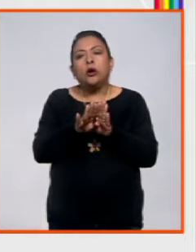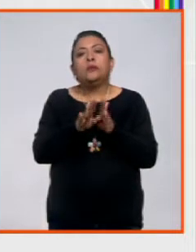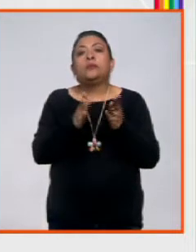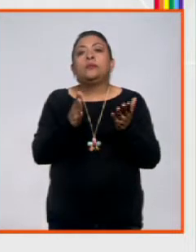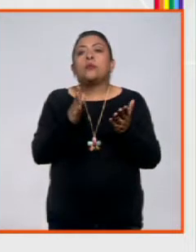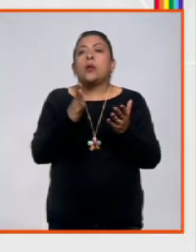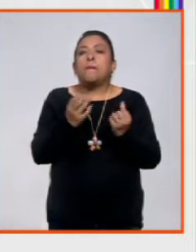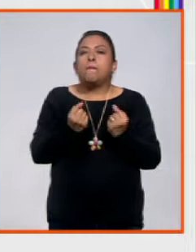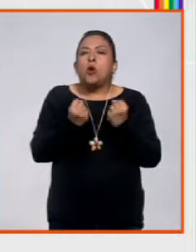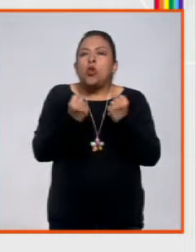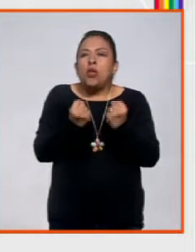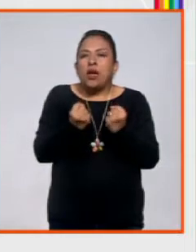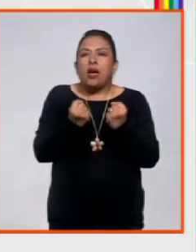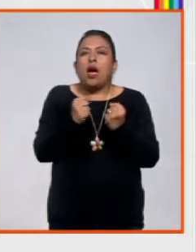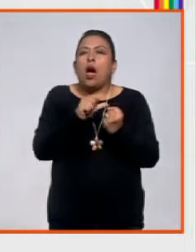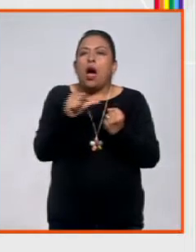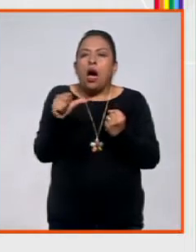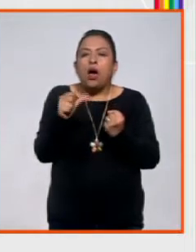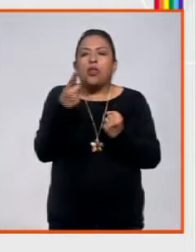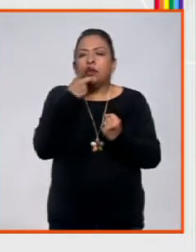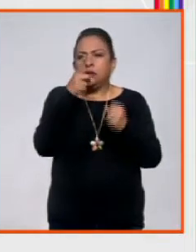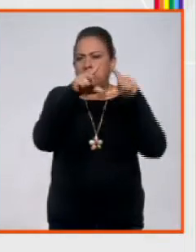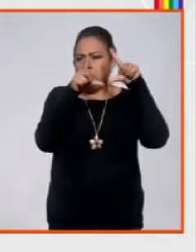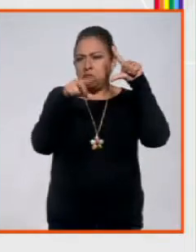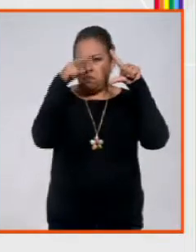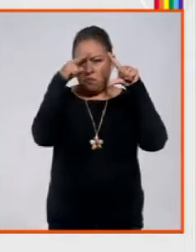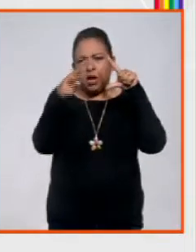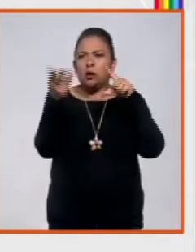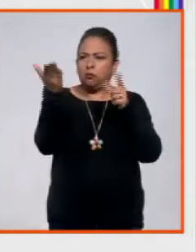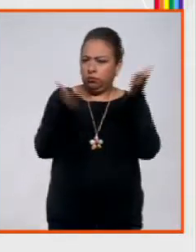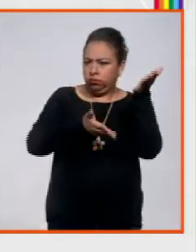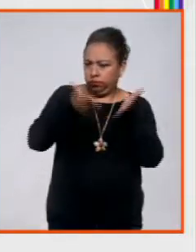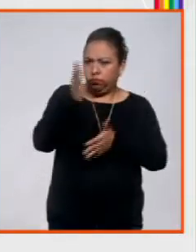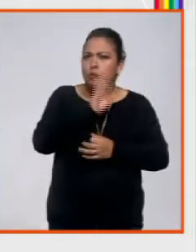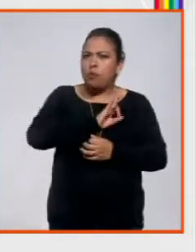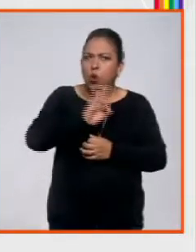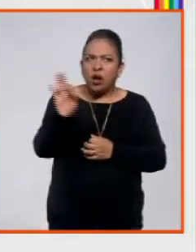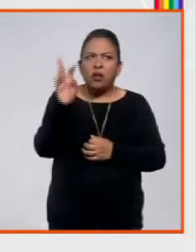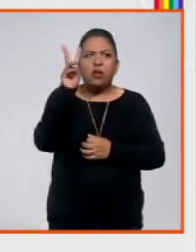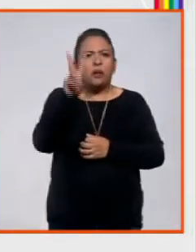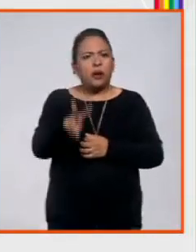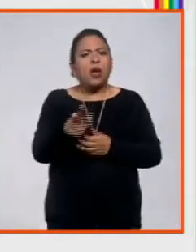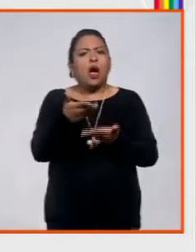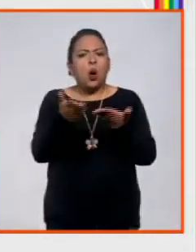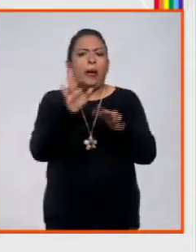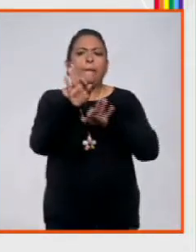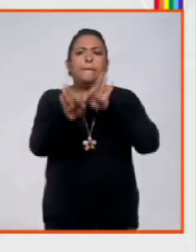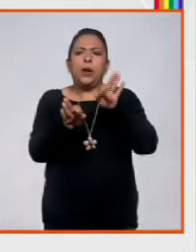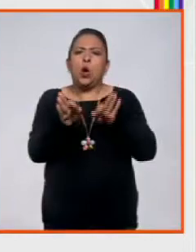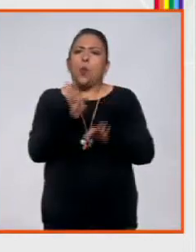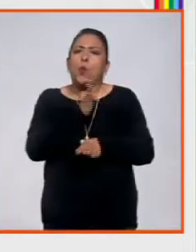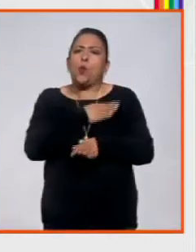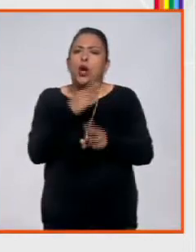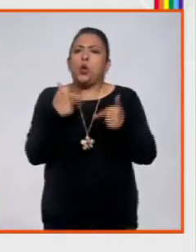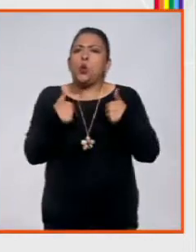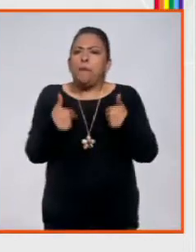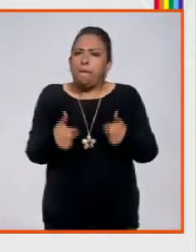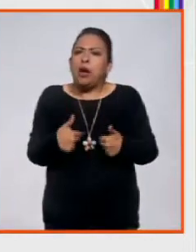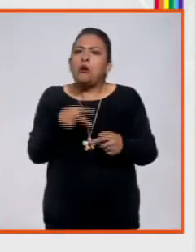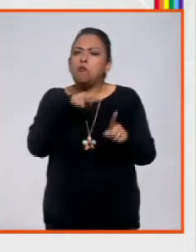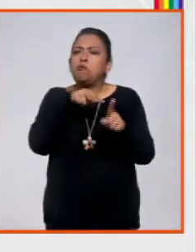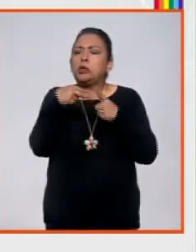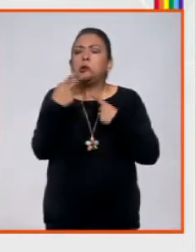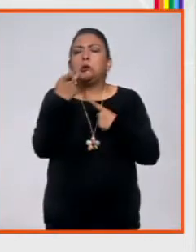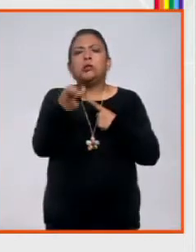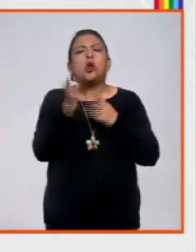este poder blando de transmisión de que méxico es un país de recepción y que está actuando con humanidad me parece que estamos dando esta visión